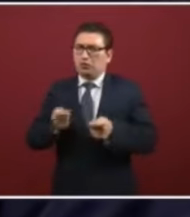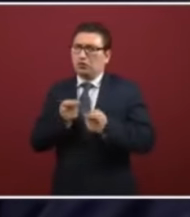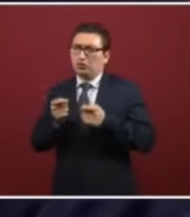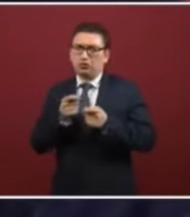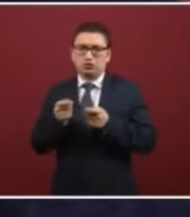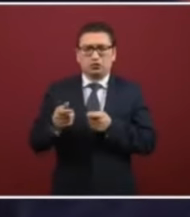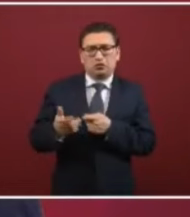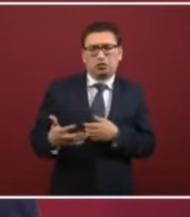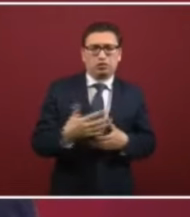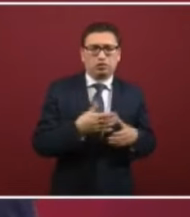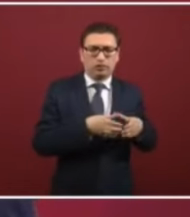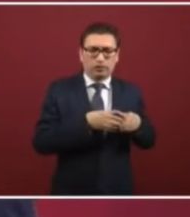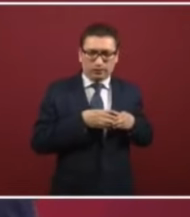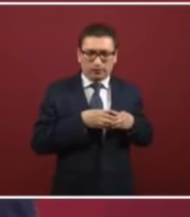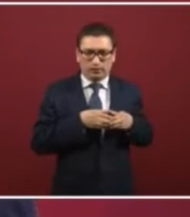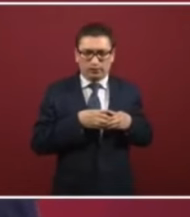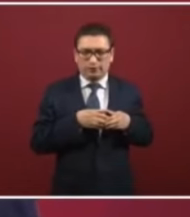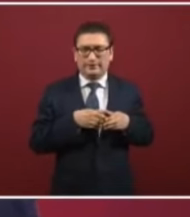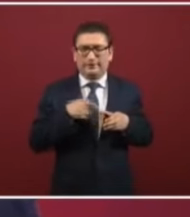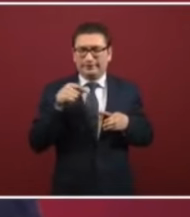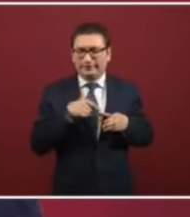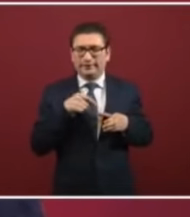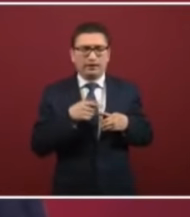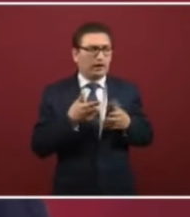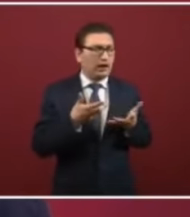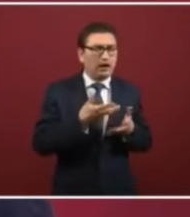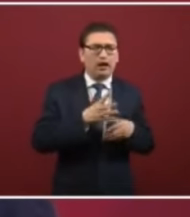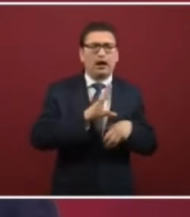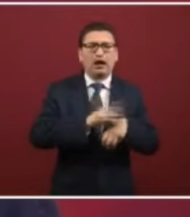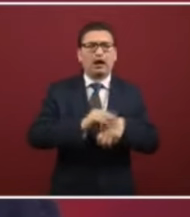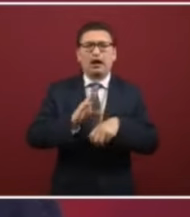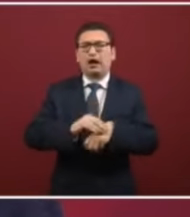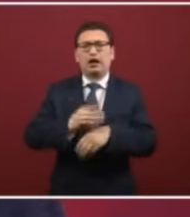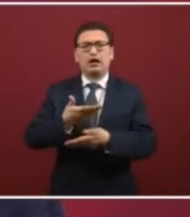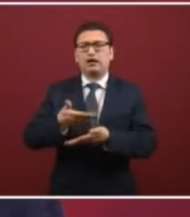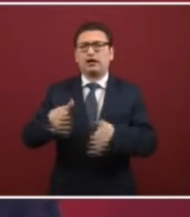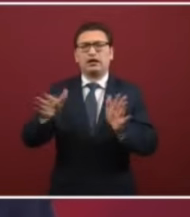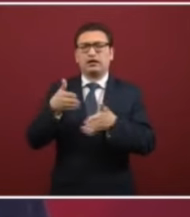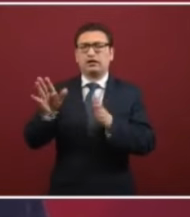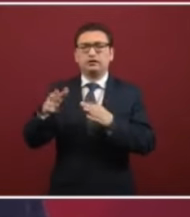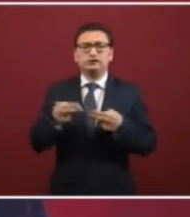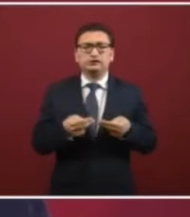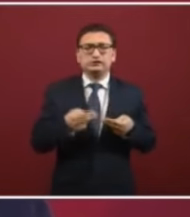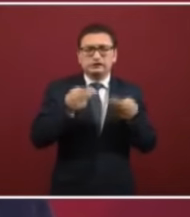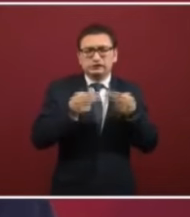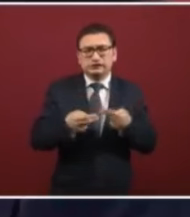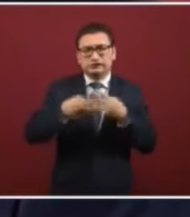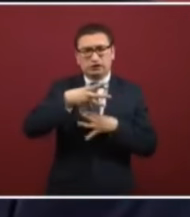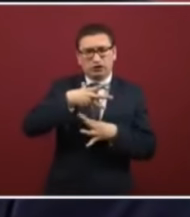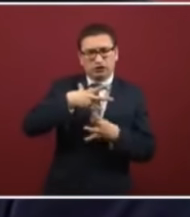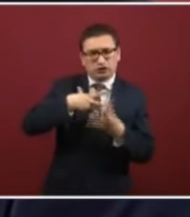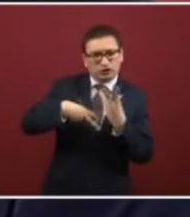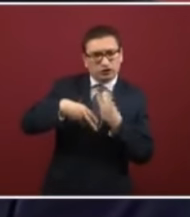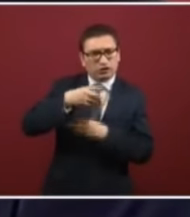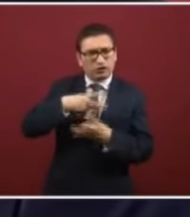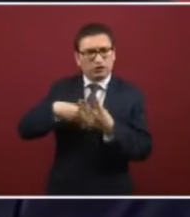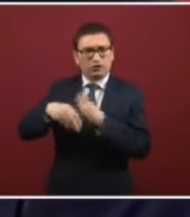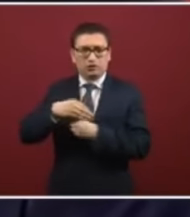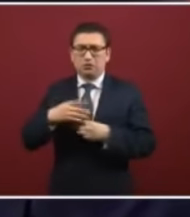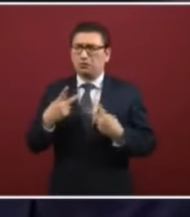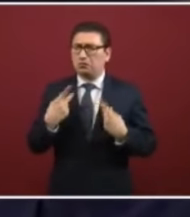Estaba dedicado a permitir que se hicieran negocios jugosos al amparo del poder